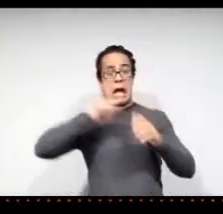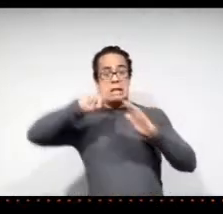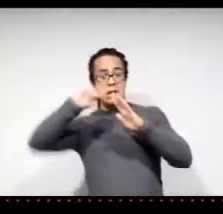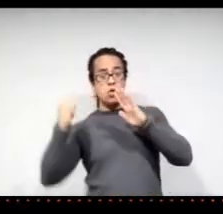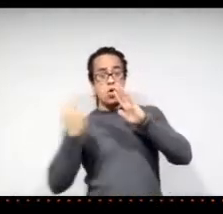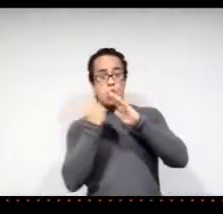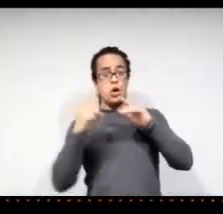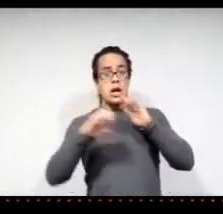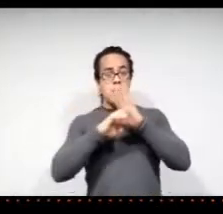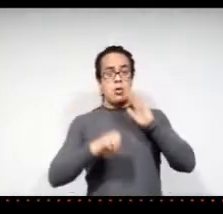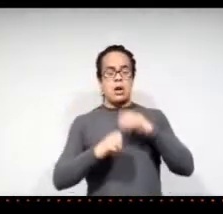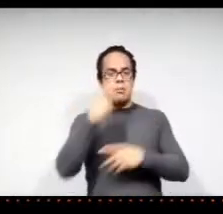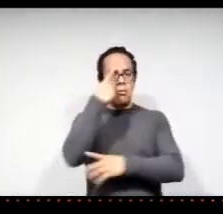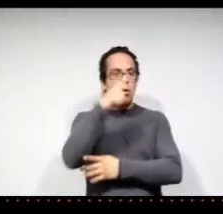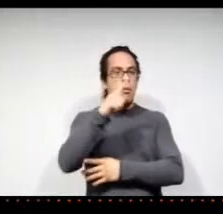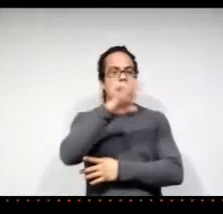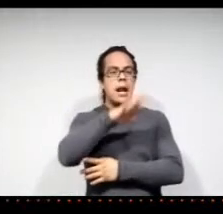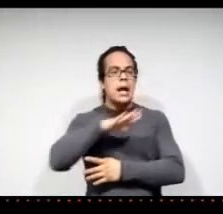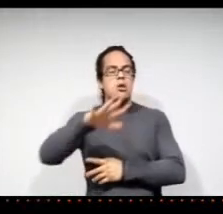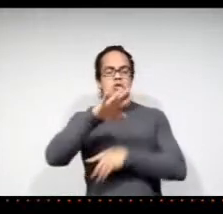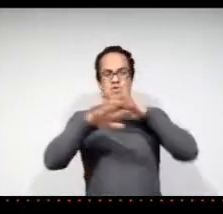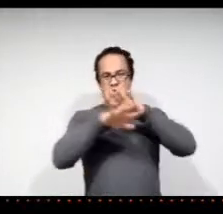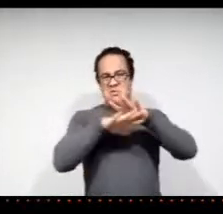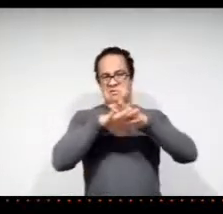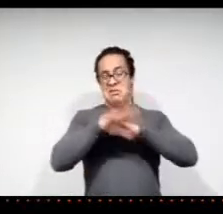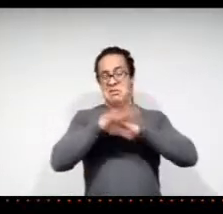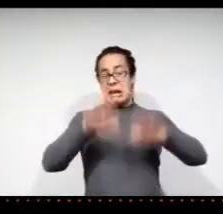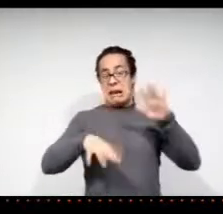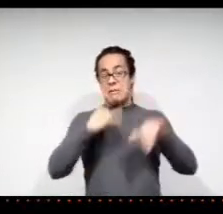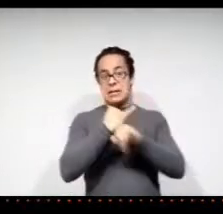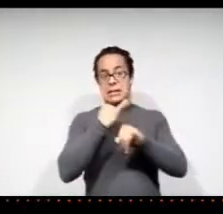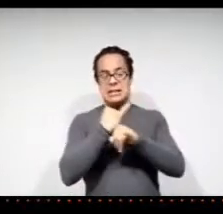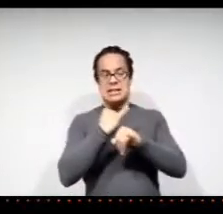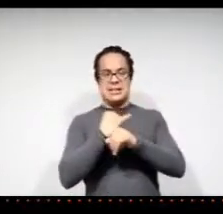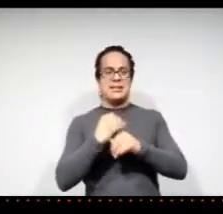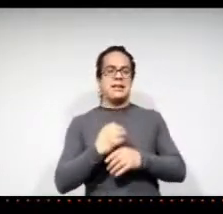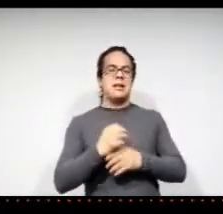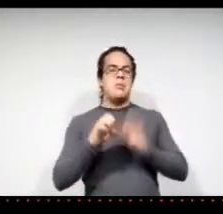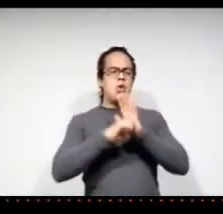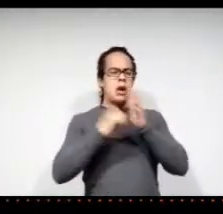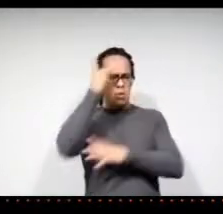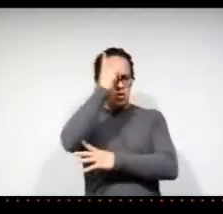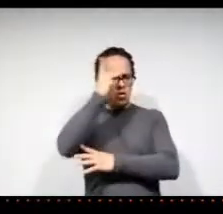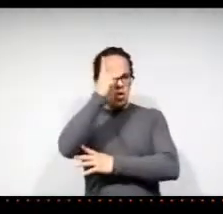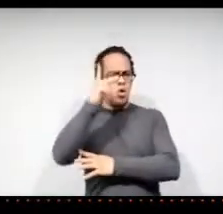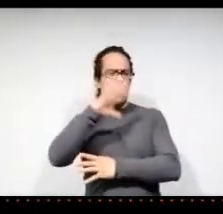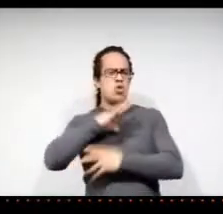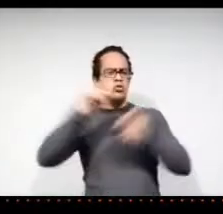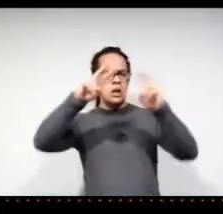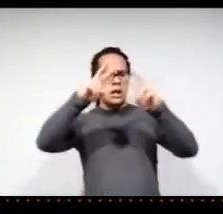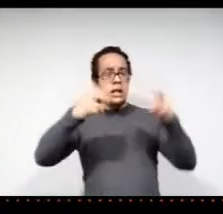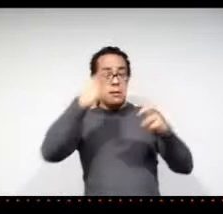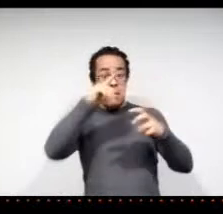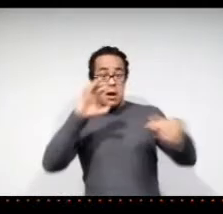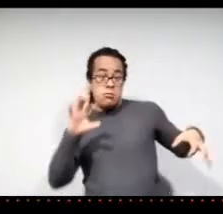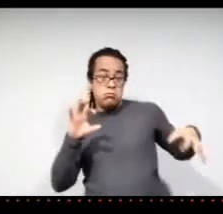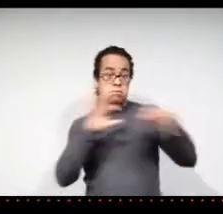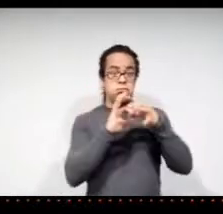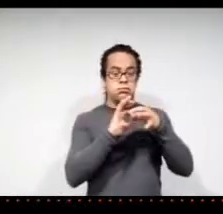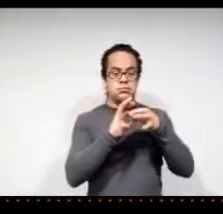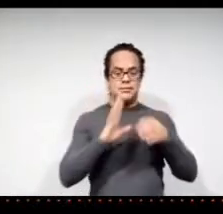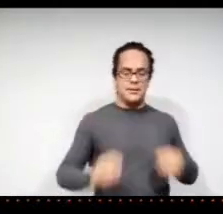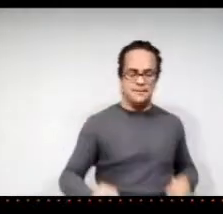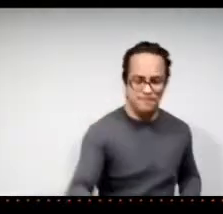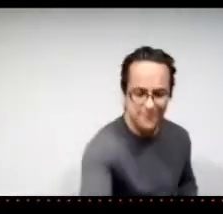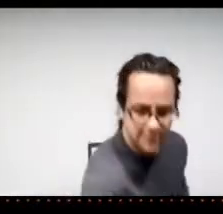ser muy superficiales como en internet, que hay psicólogos conductuales que lo que buscan es que estés tú enganchado ahí como una droga, como adicto,